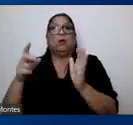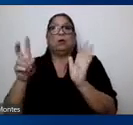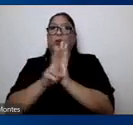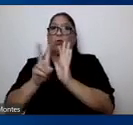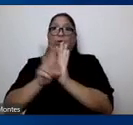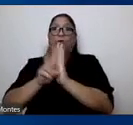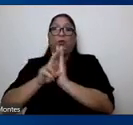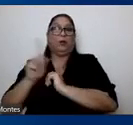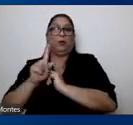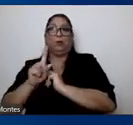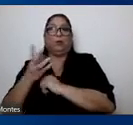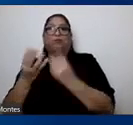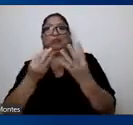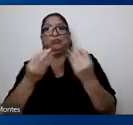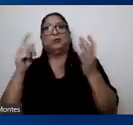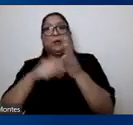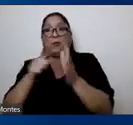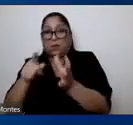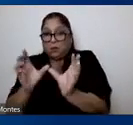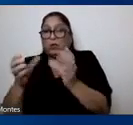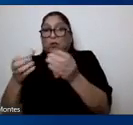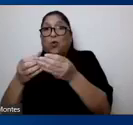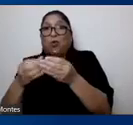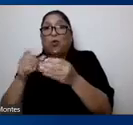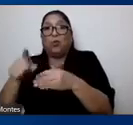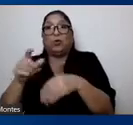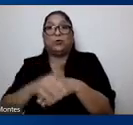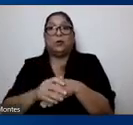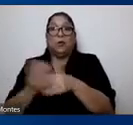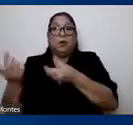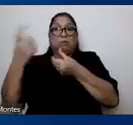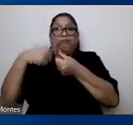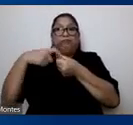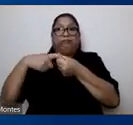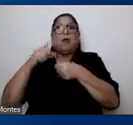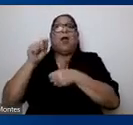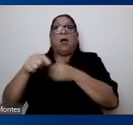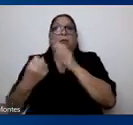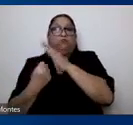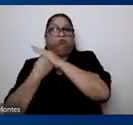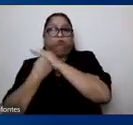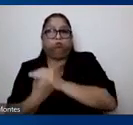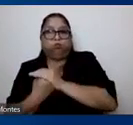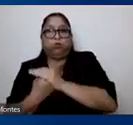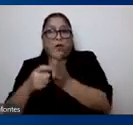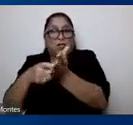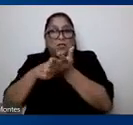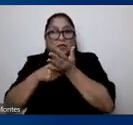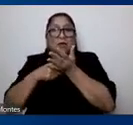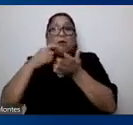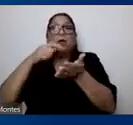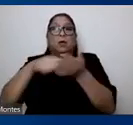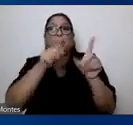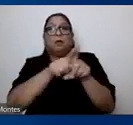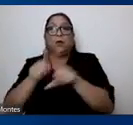voluntario muchas veces la adhesión de estos grupos a los grupos subversivos, así que también hay escenarios como estos, ¿no?, que les